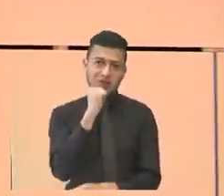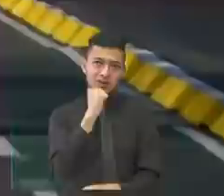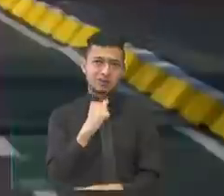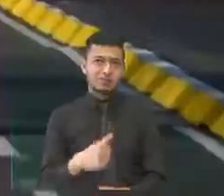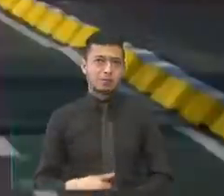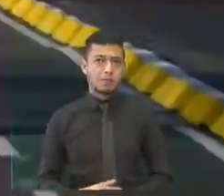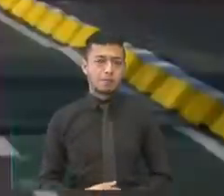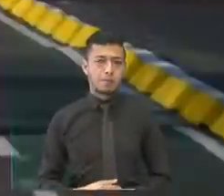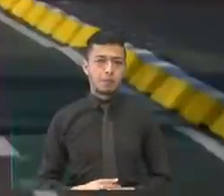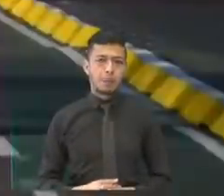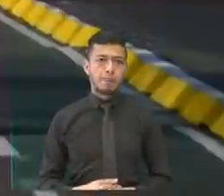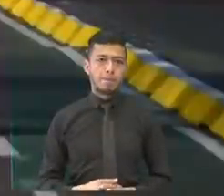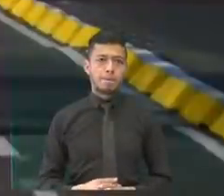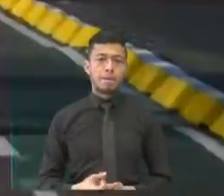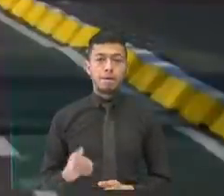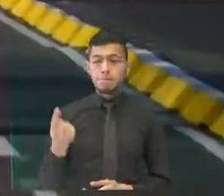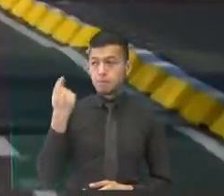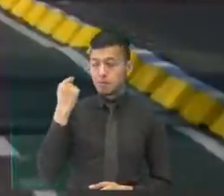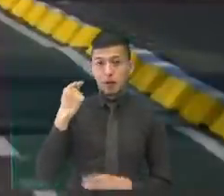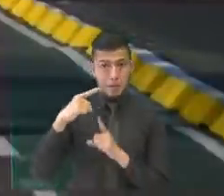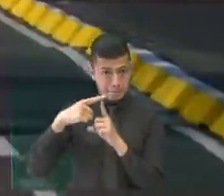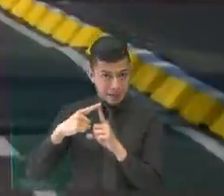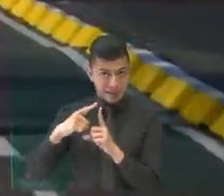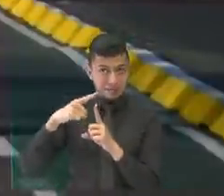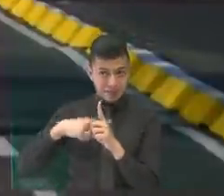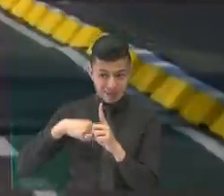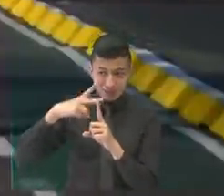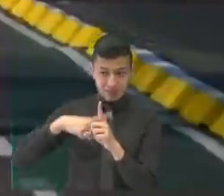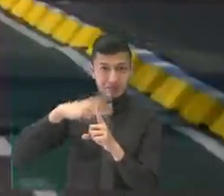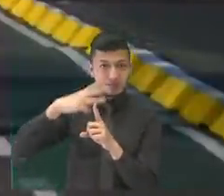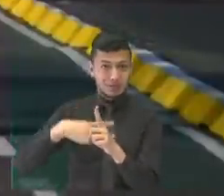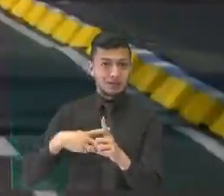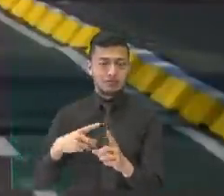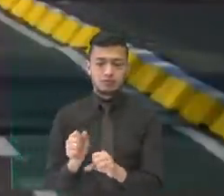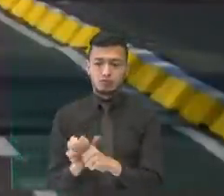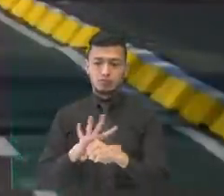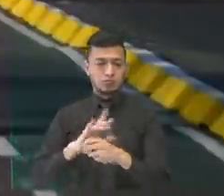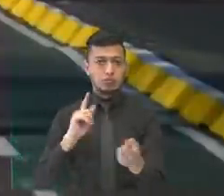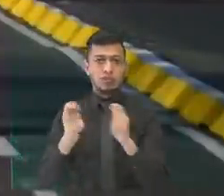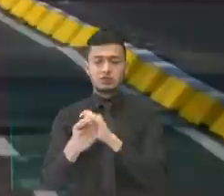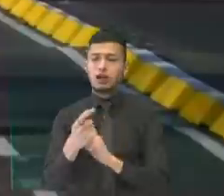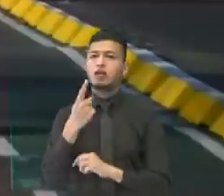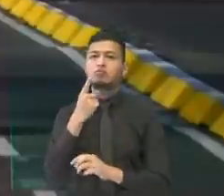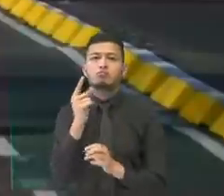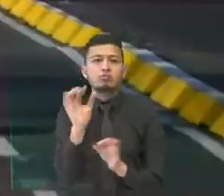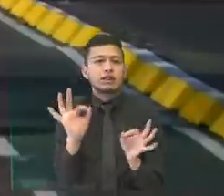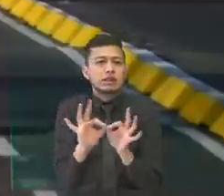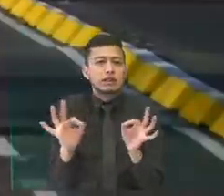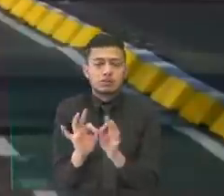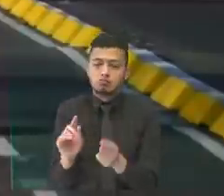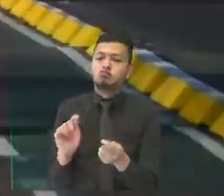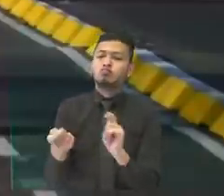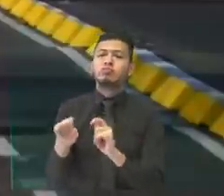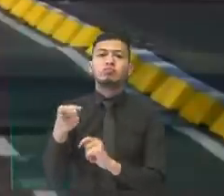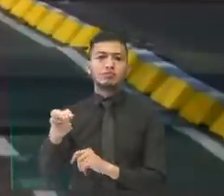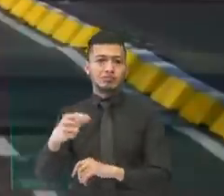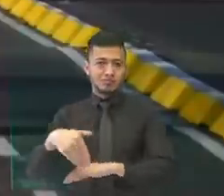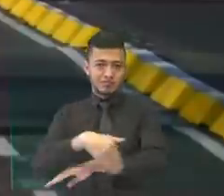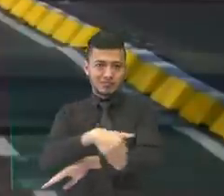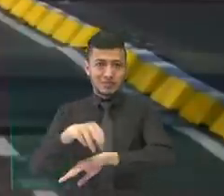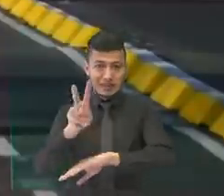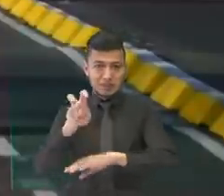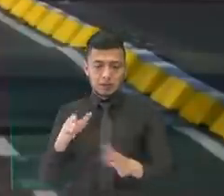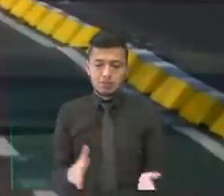En estos meses, a partir de los desafíos del COVID, hicimos una pequeña intervención sobre la séptima. Adicionamos un